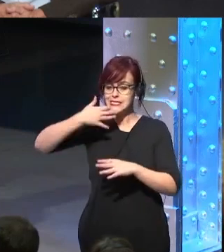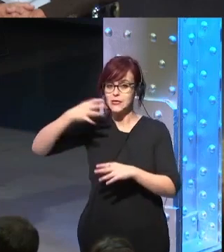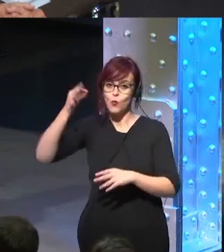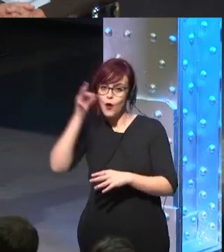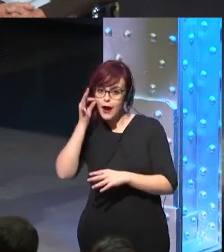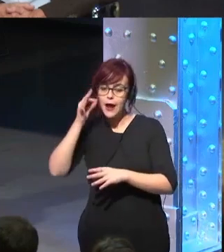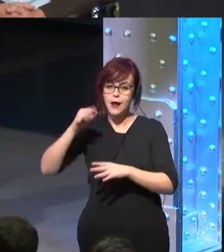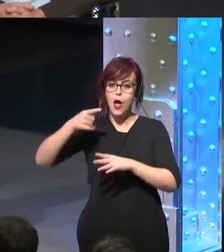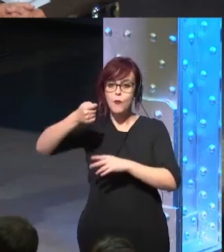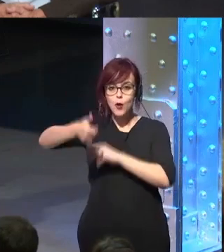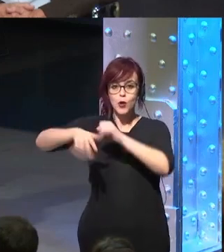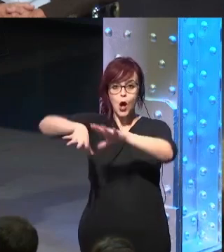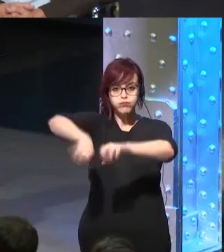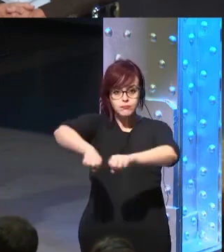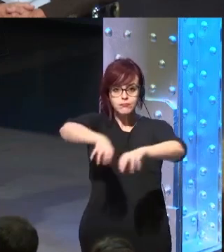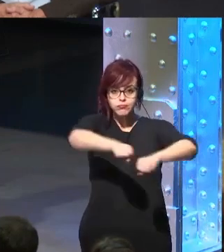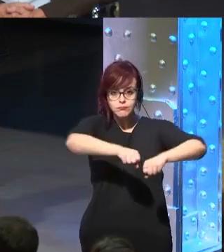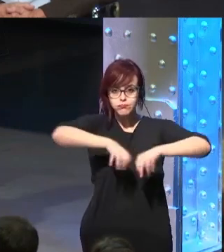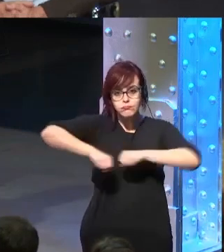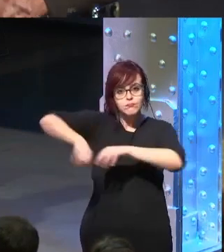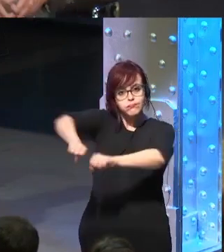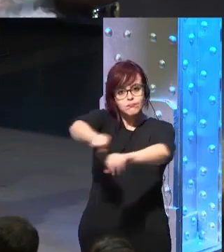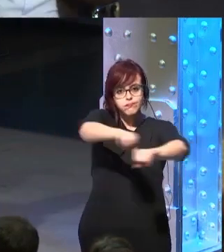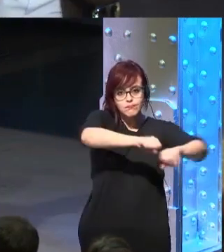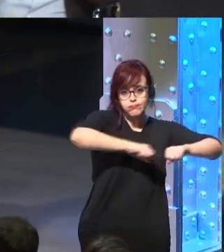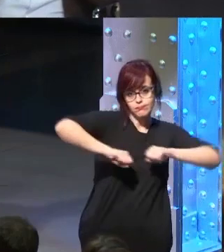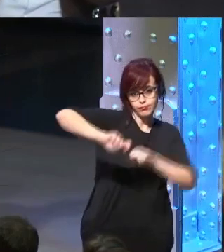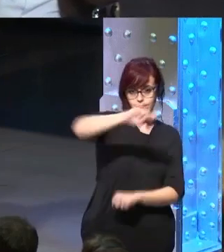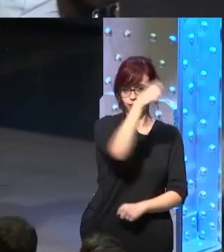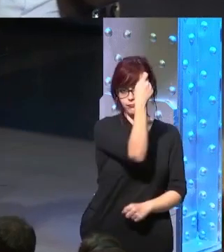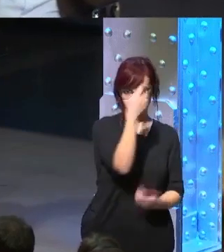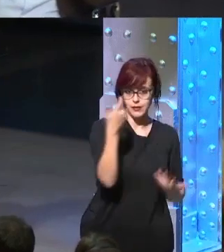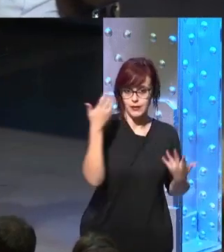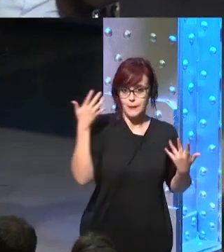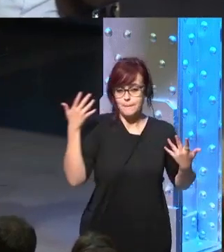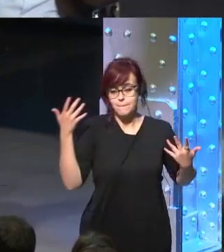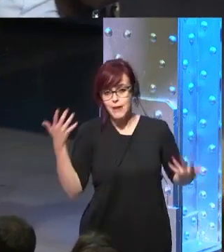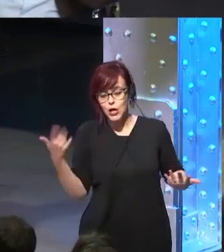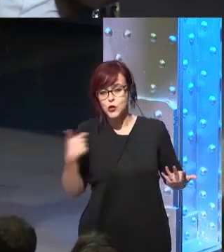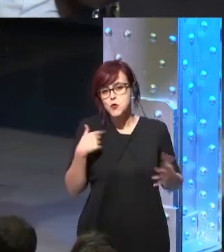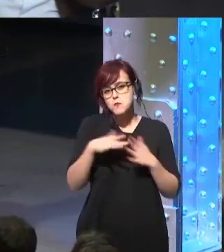voz. Pero yo tengo mis problemas para verlo así. Pero